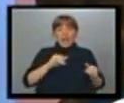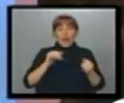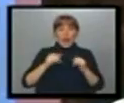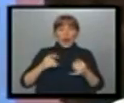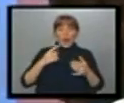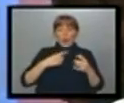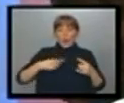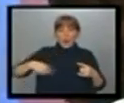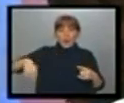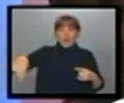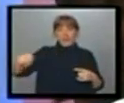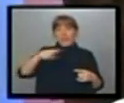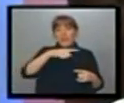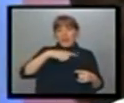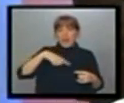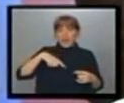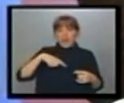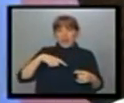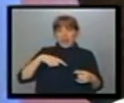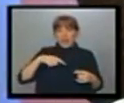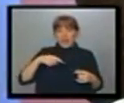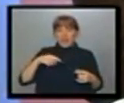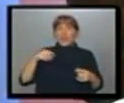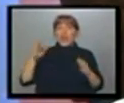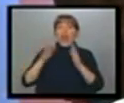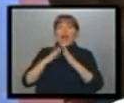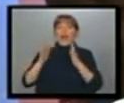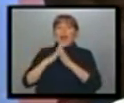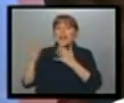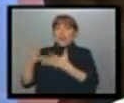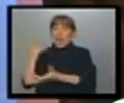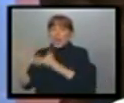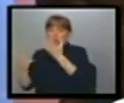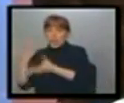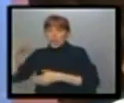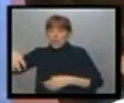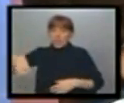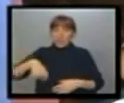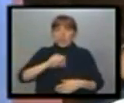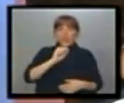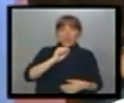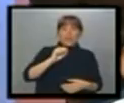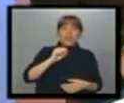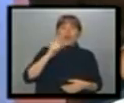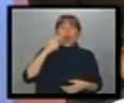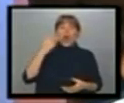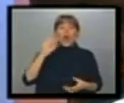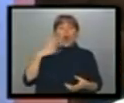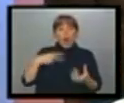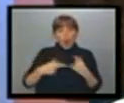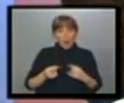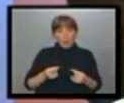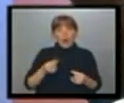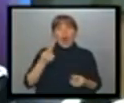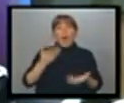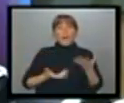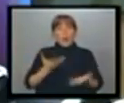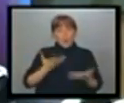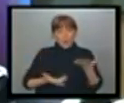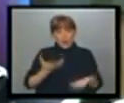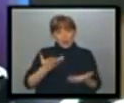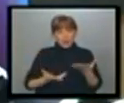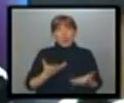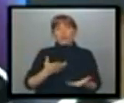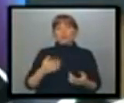cuando pasan y vienen al canal, si no se la traen hecha de su casa, se la traen comprada por peso. Es una buena opción. Comprar